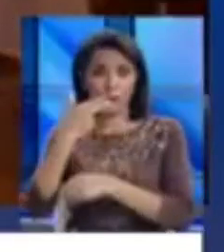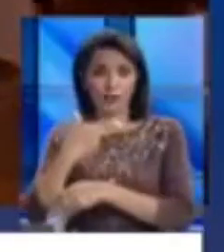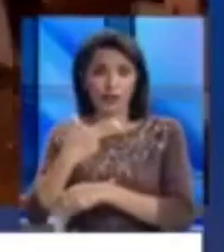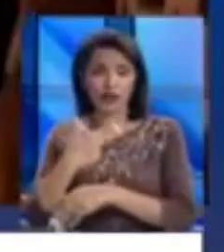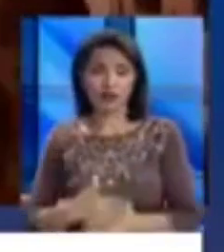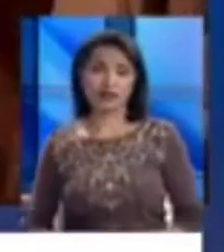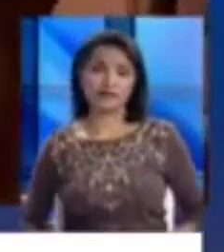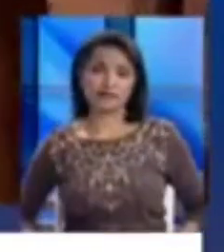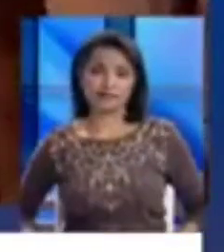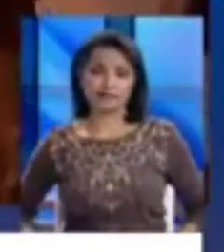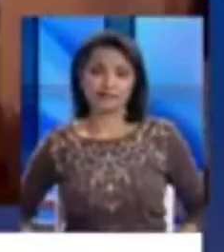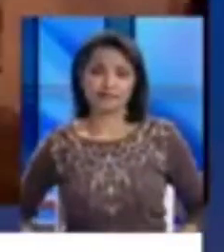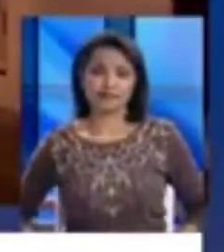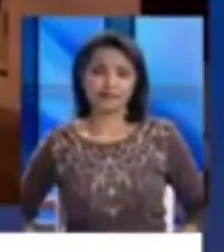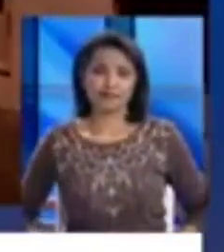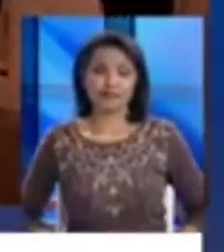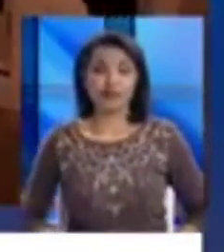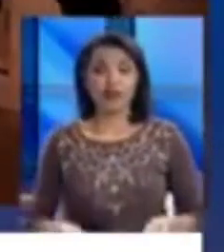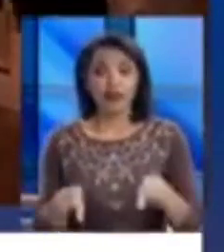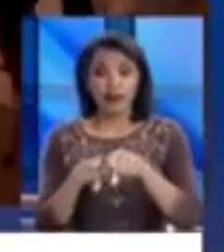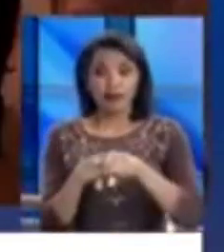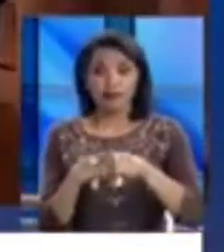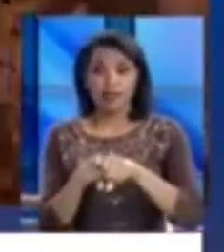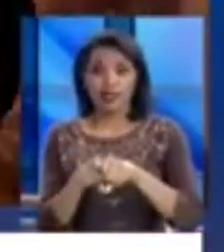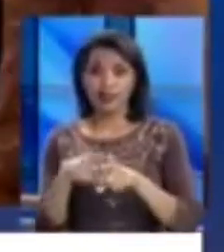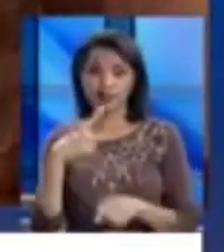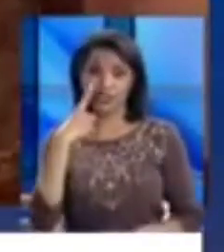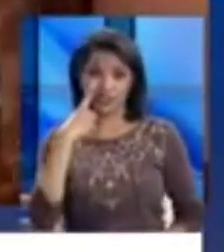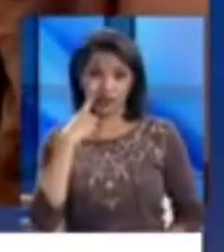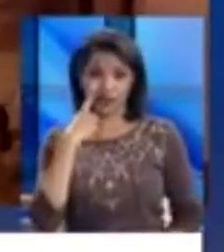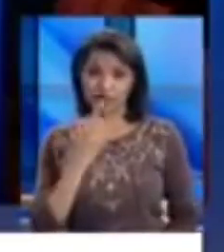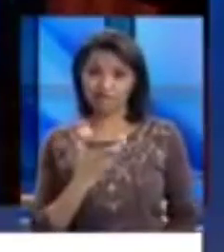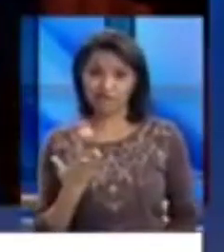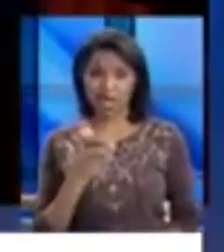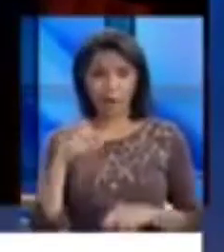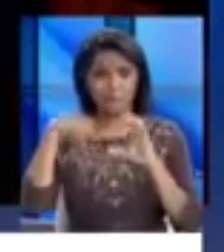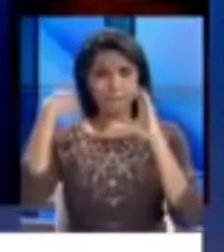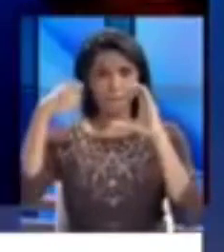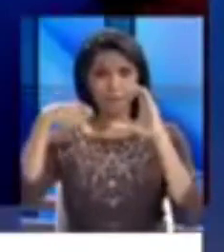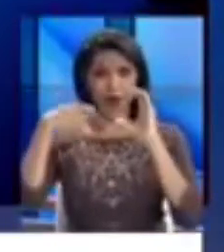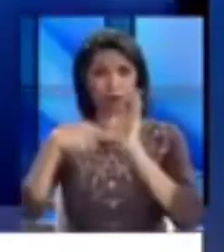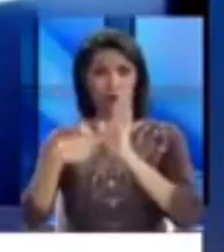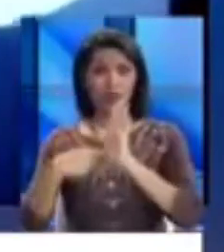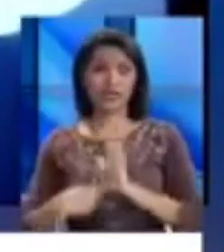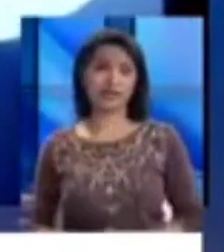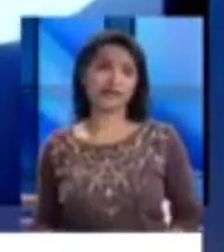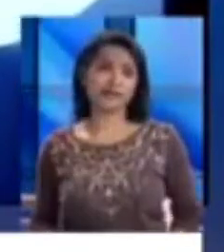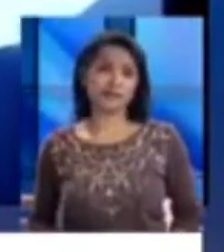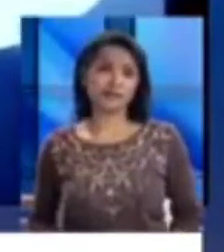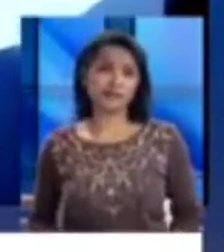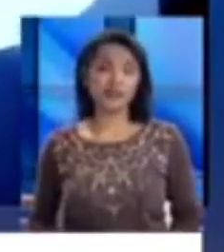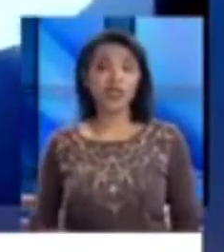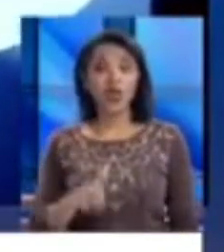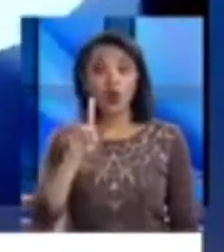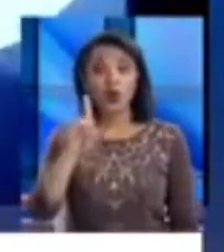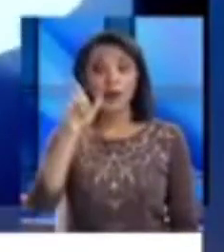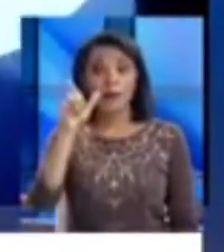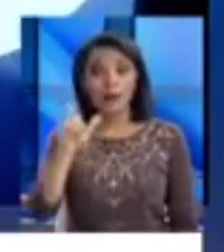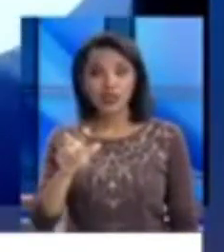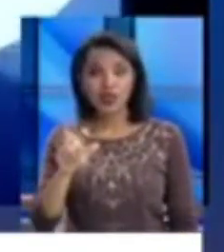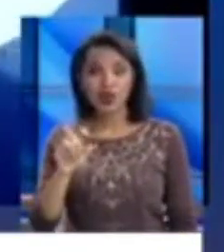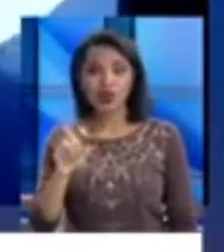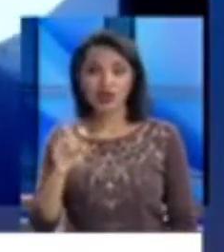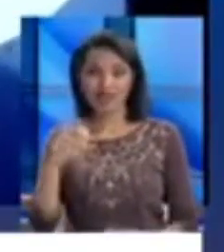se establece dentro de la dinámica y lo que aprecia los videos, que una persona se acerca a un grupo